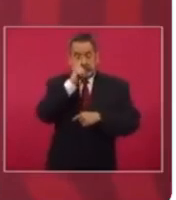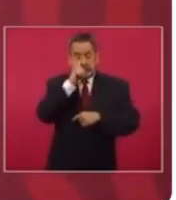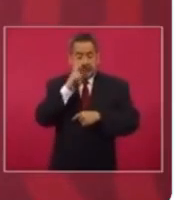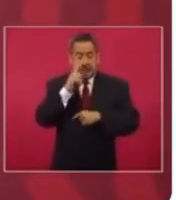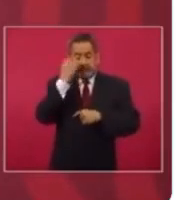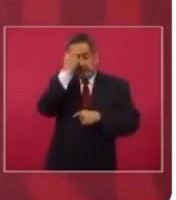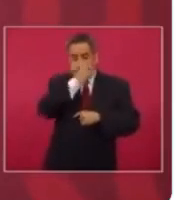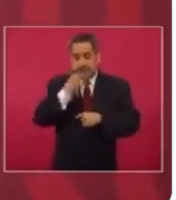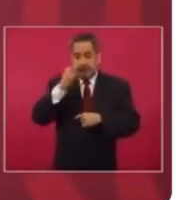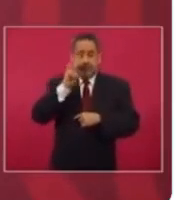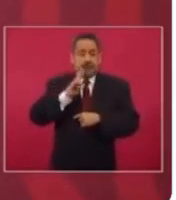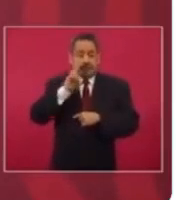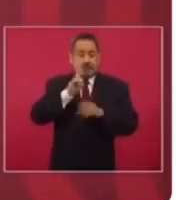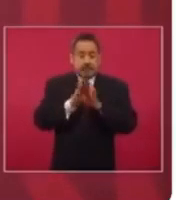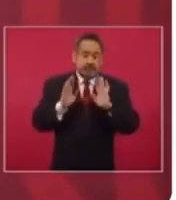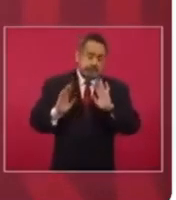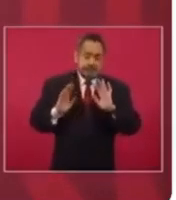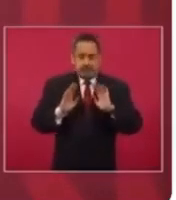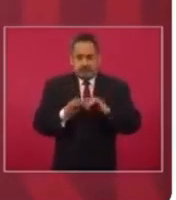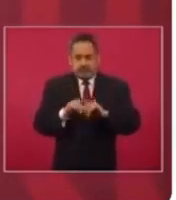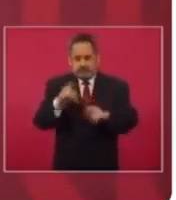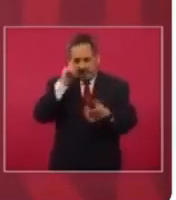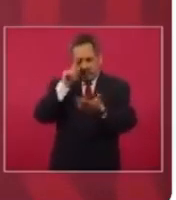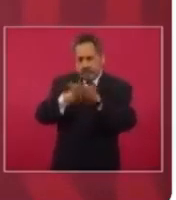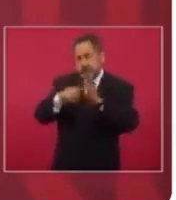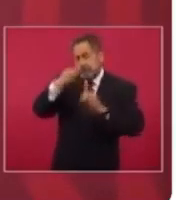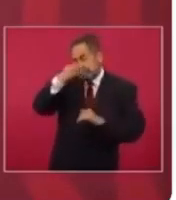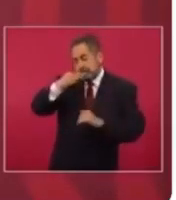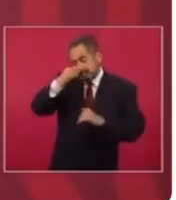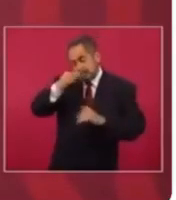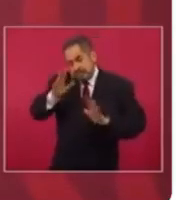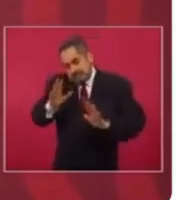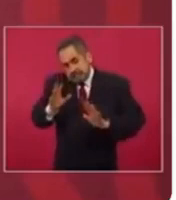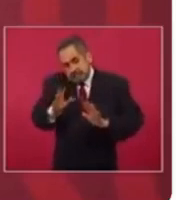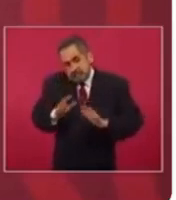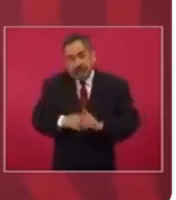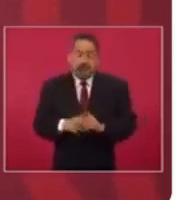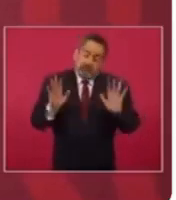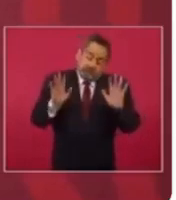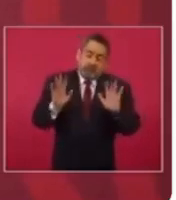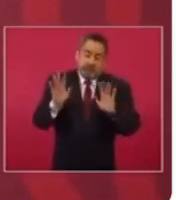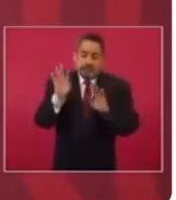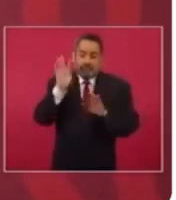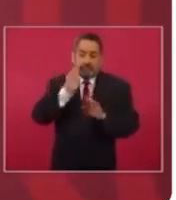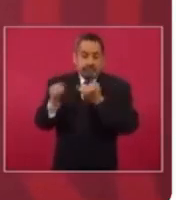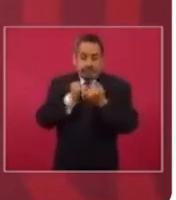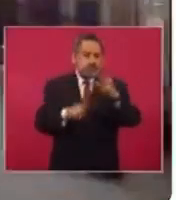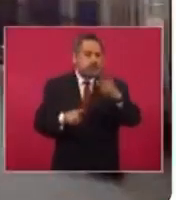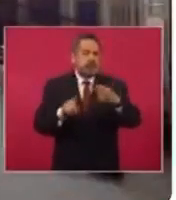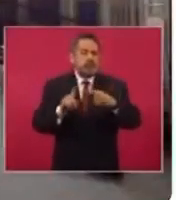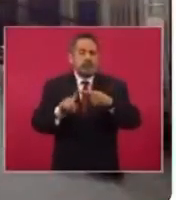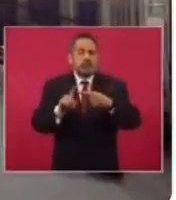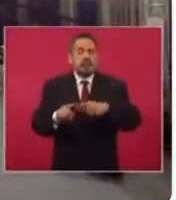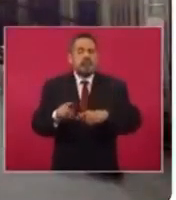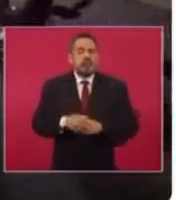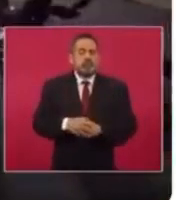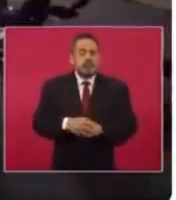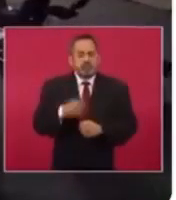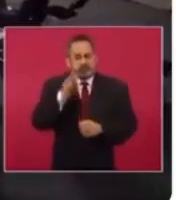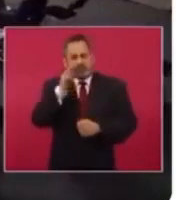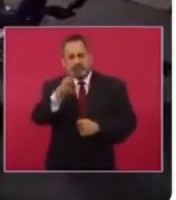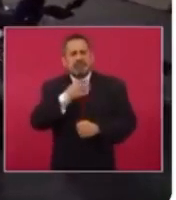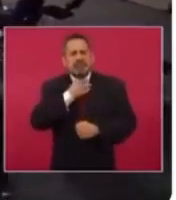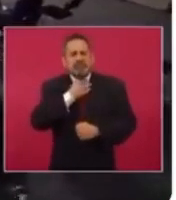12-13 segundos pues yo muestra patente de lo que lo acusan la mayoría de los tuiteros que han convertido este hashtag en